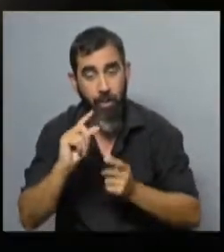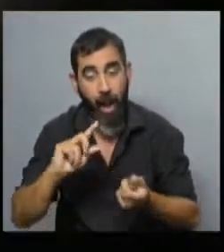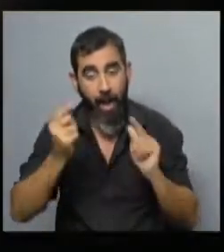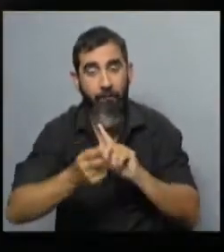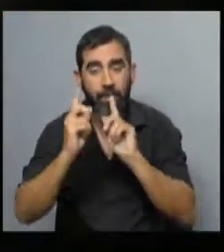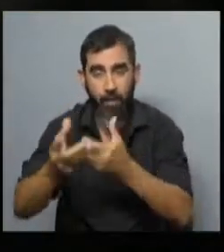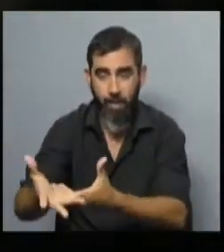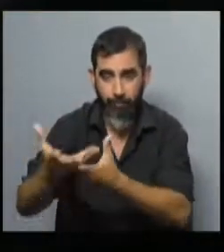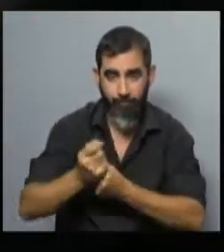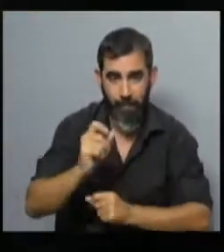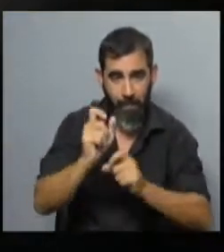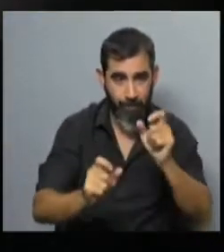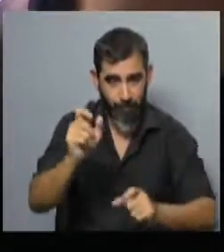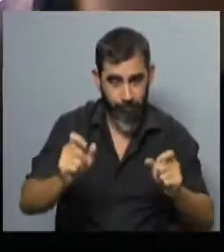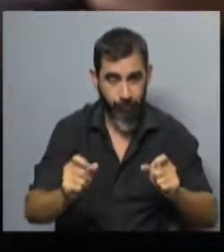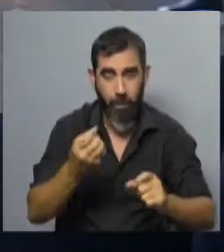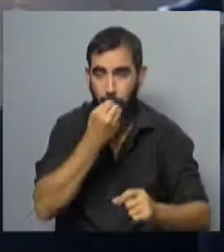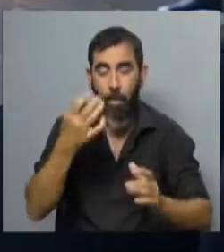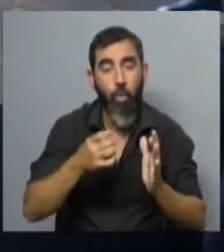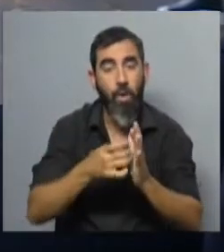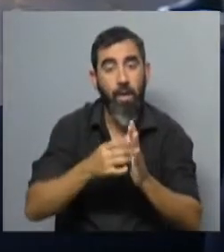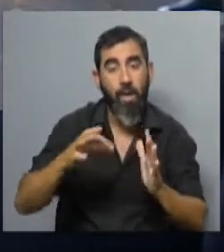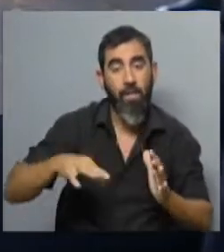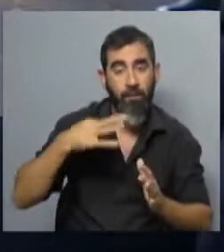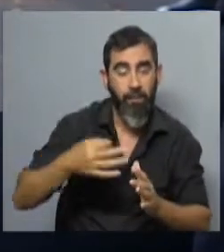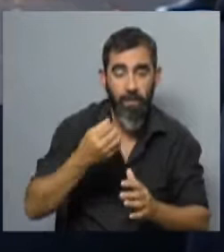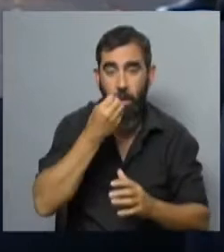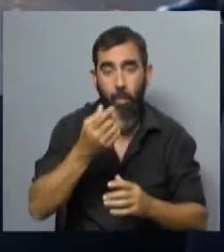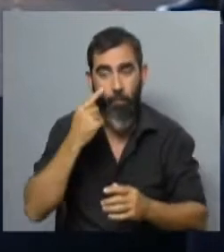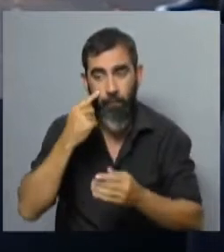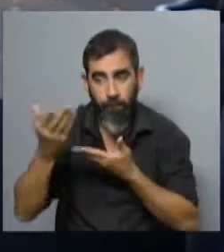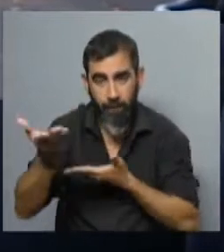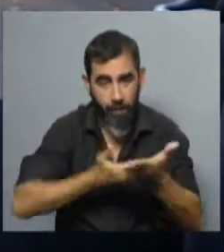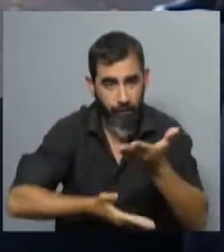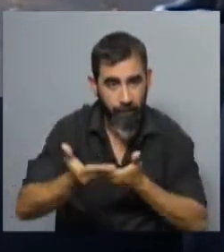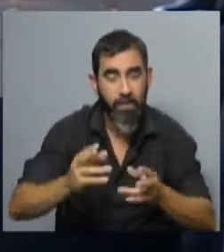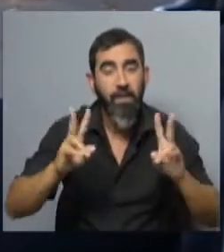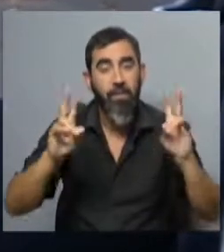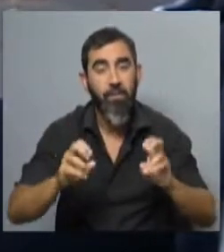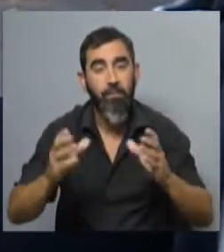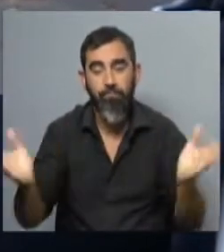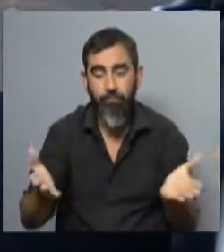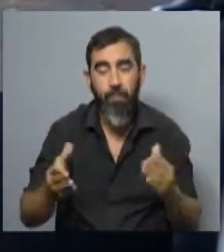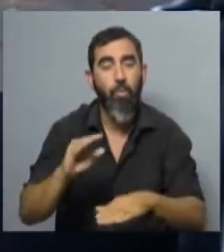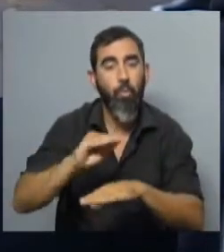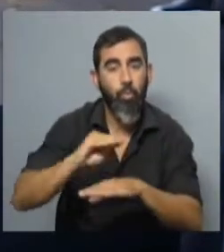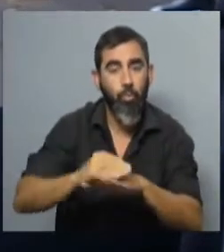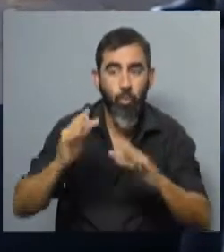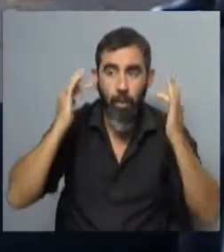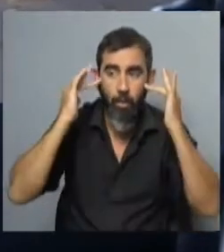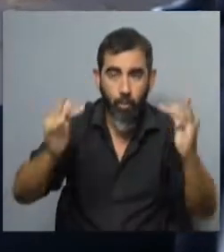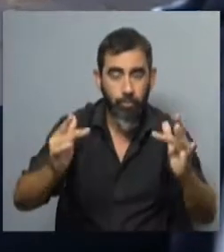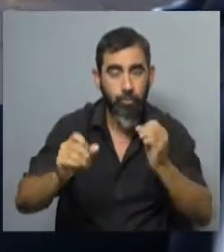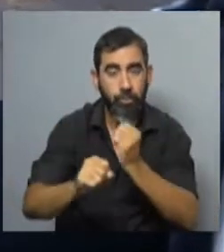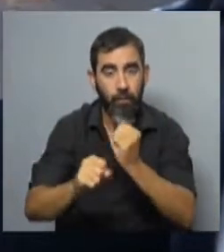policía respaldada por la gente. La mejor calidad de vida de los uruguayos, una mejor convivencia va más por el lado de fomentar la cultura, la educación,